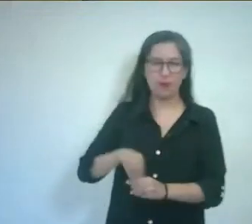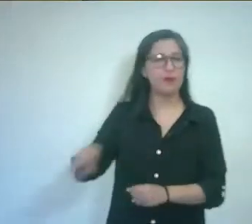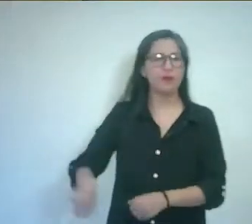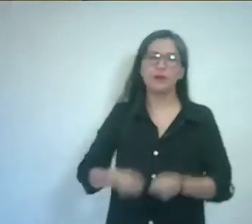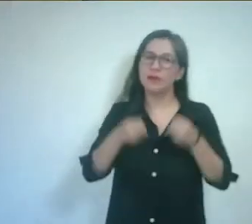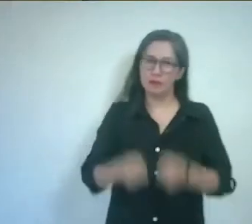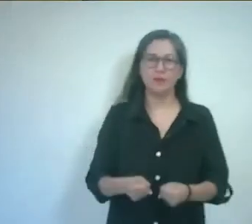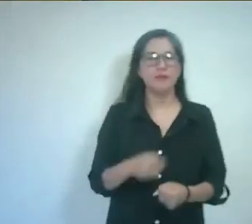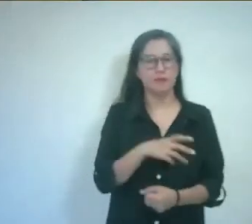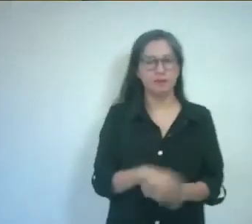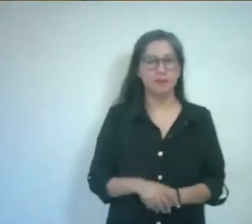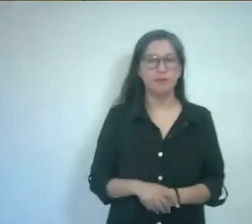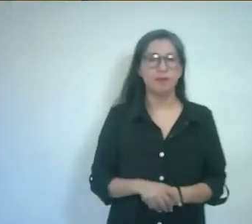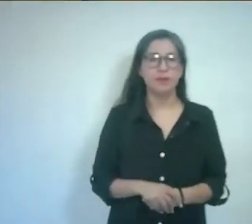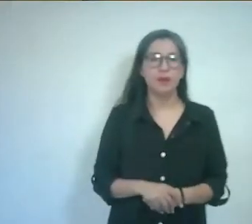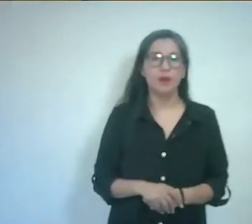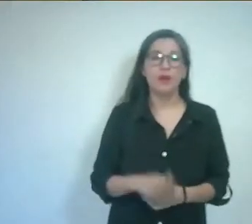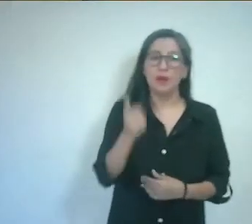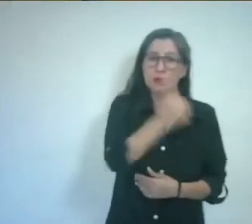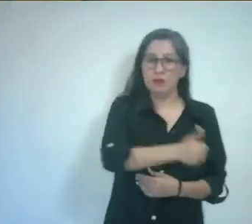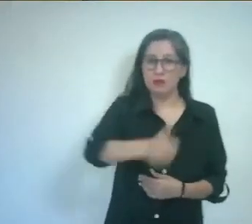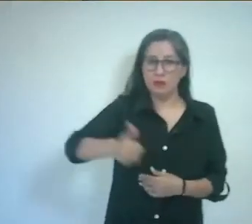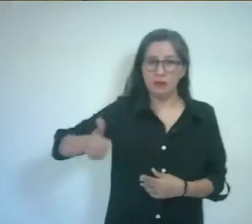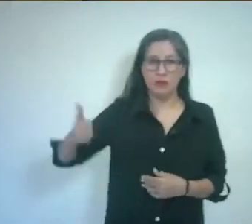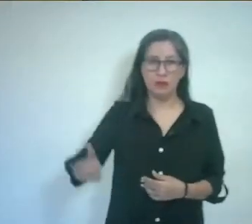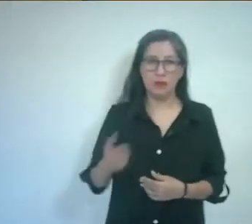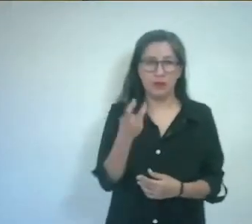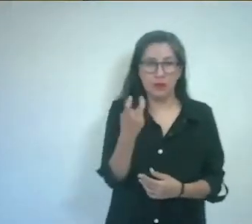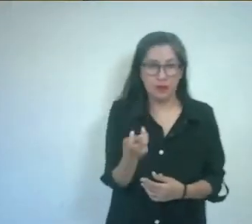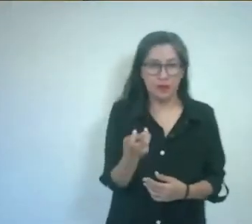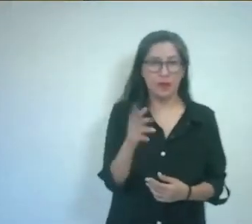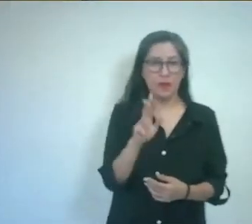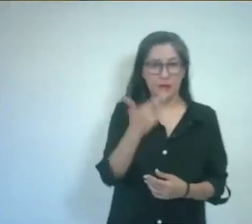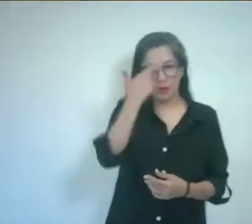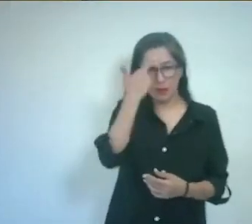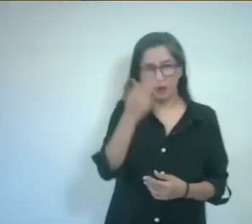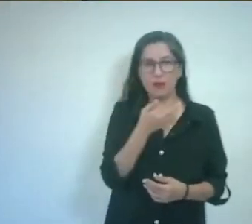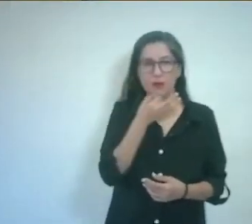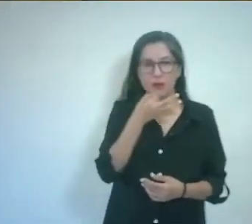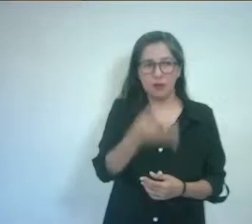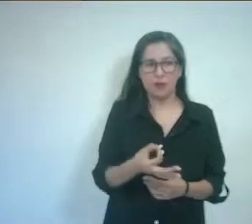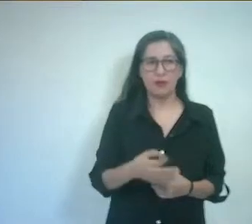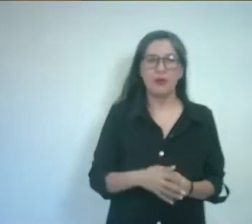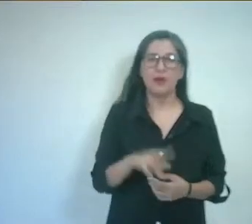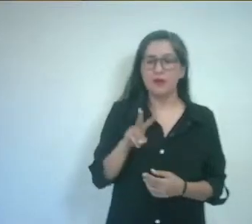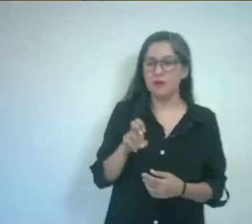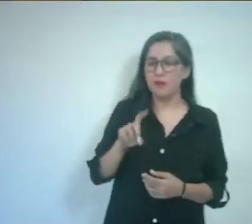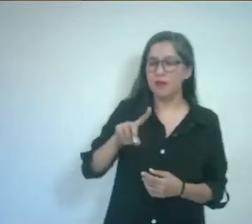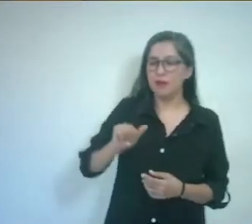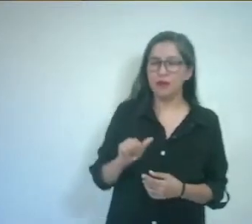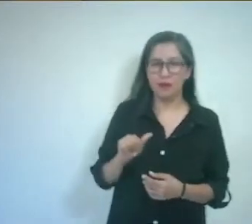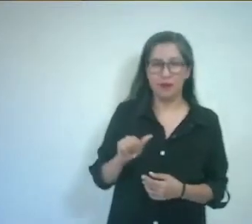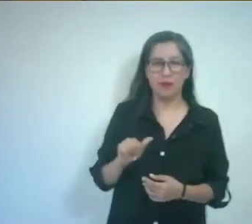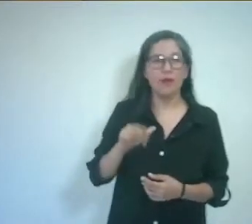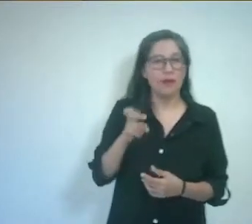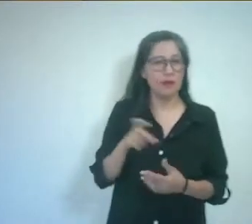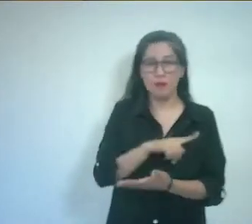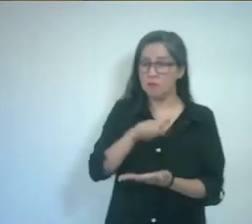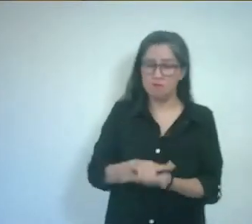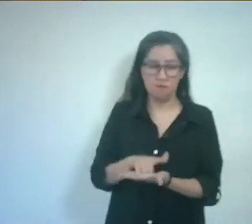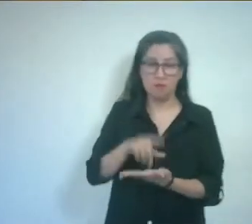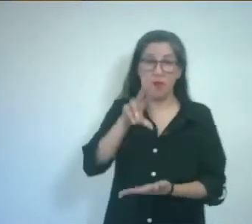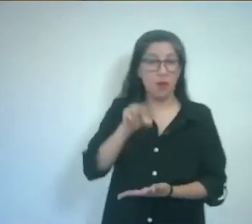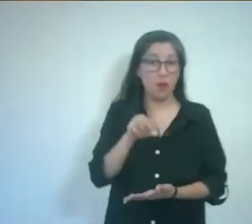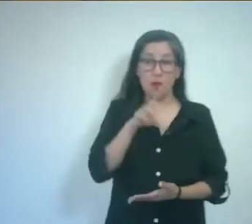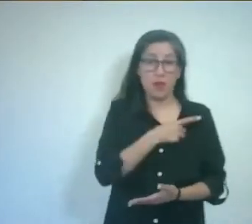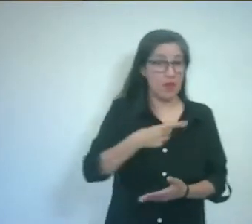invariablemente alcanza. A cada uno de estos actores les recuerdo que seguimos en veda electoral. Es ilegal realizar actos de campaña